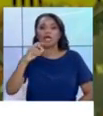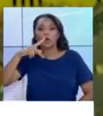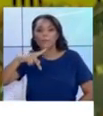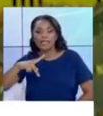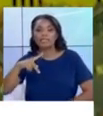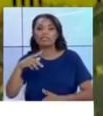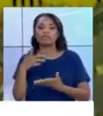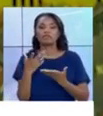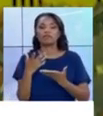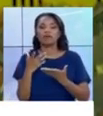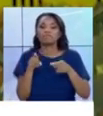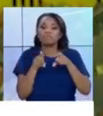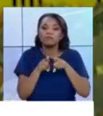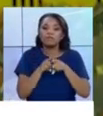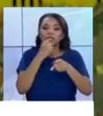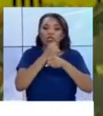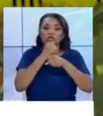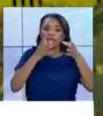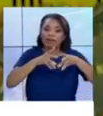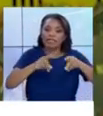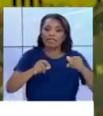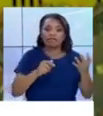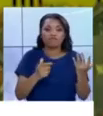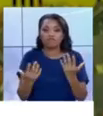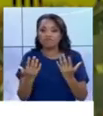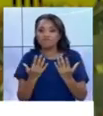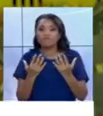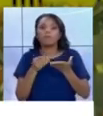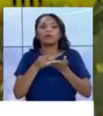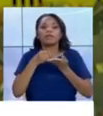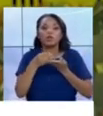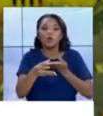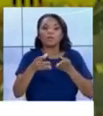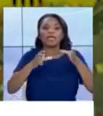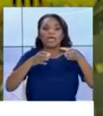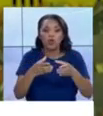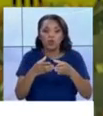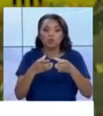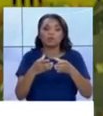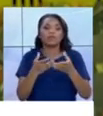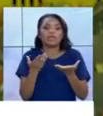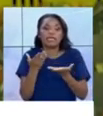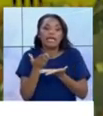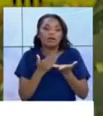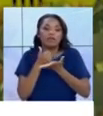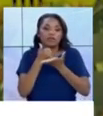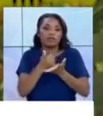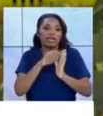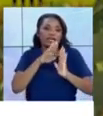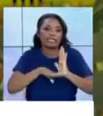unir a nuestros productores para que compren en grupo para que compren más volumen eso disminuye Los costos